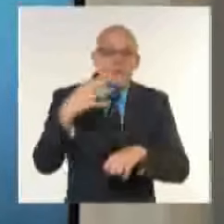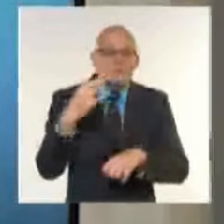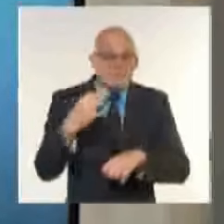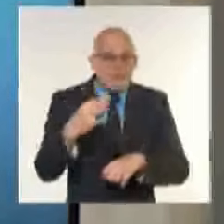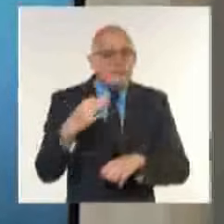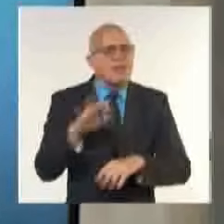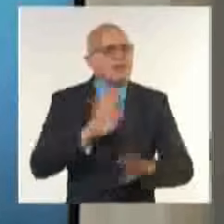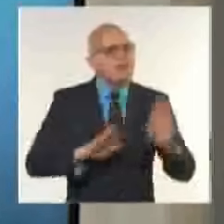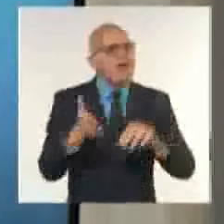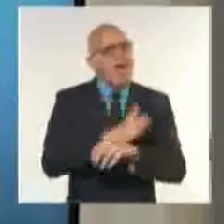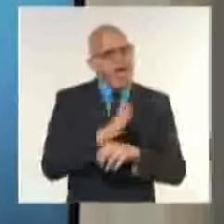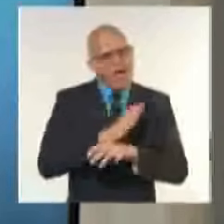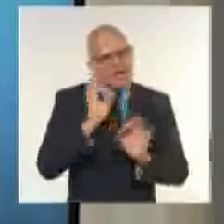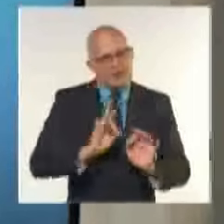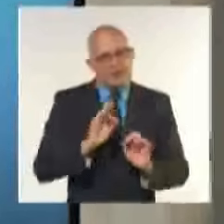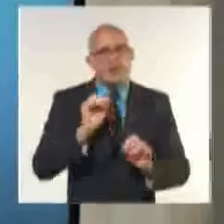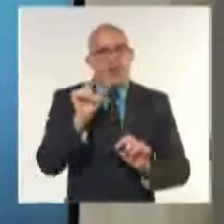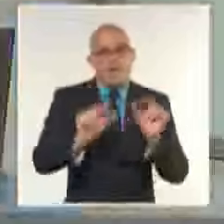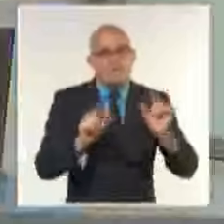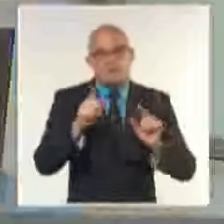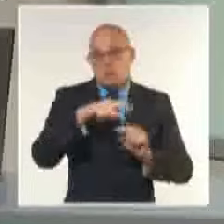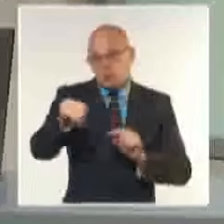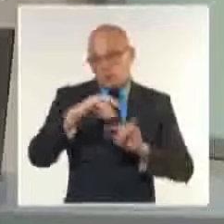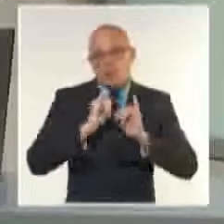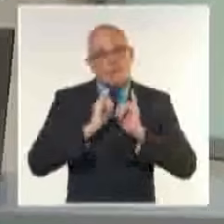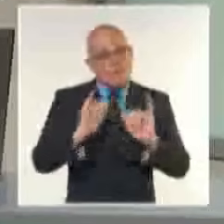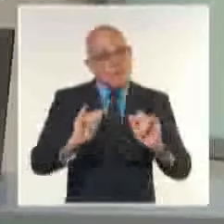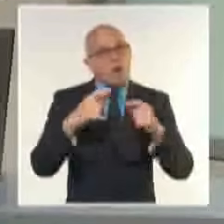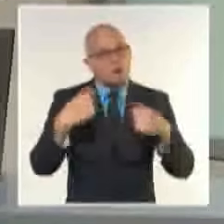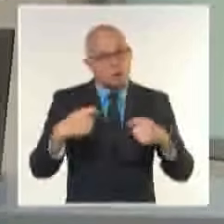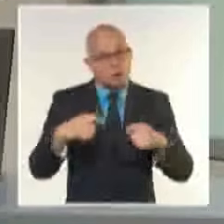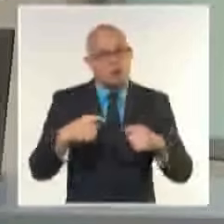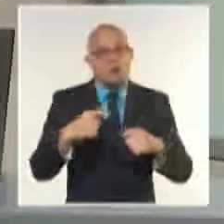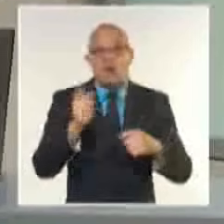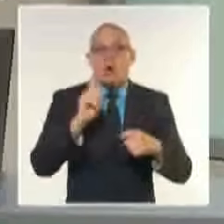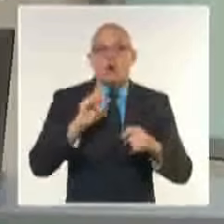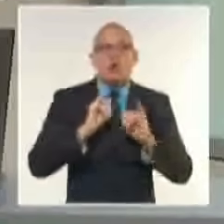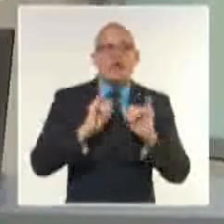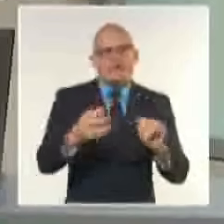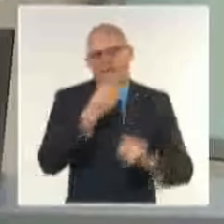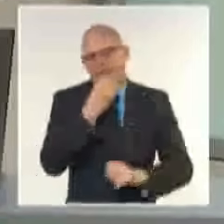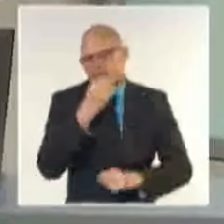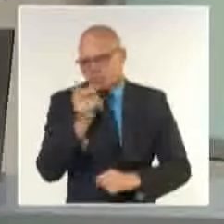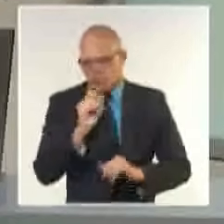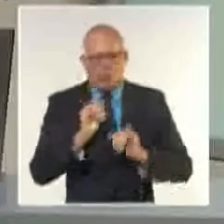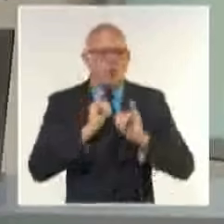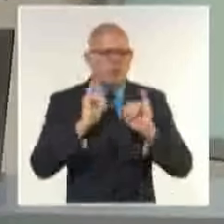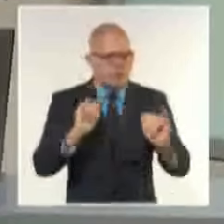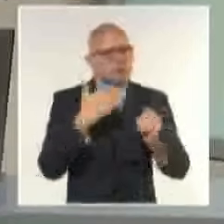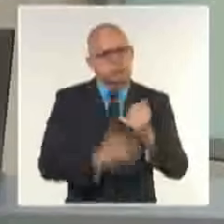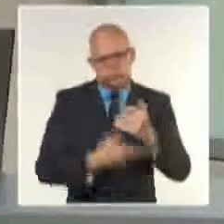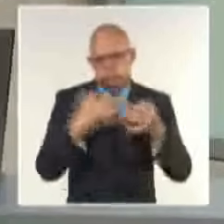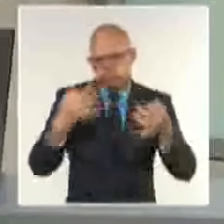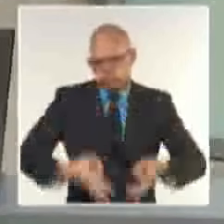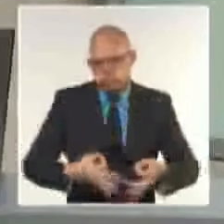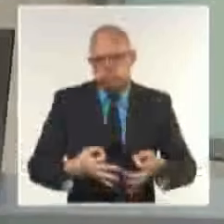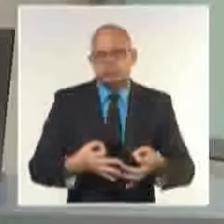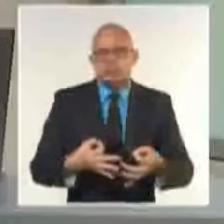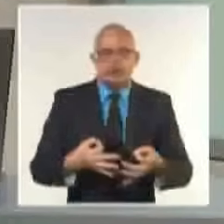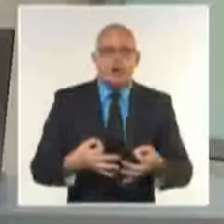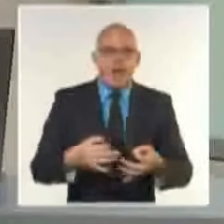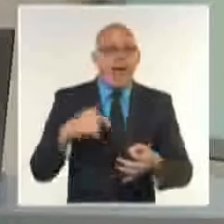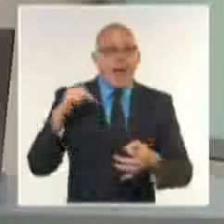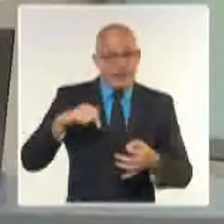ejercitar el derecho del acceso a la información, no cualquier información, sino información veraz, información oportuna, que